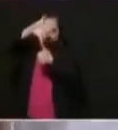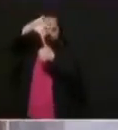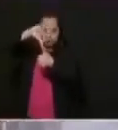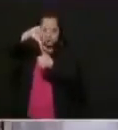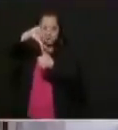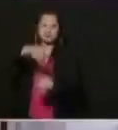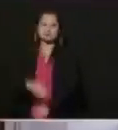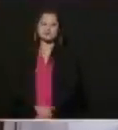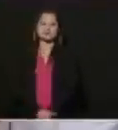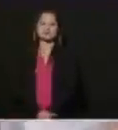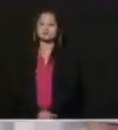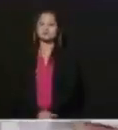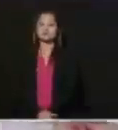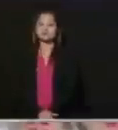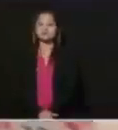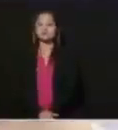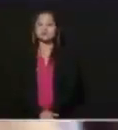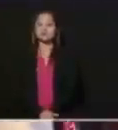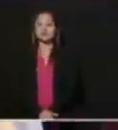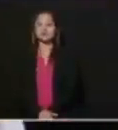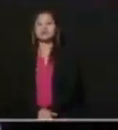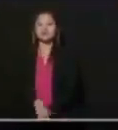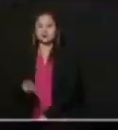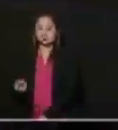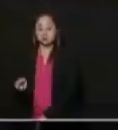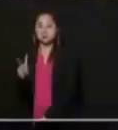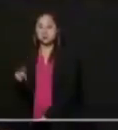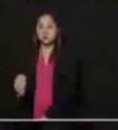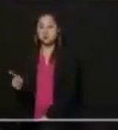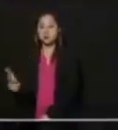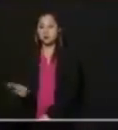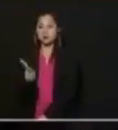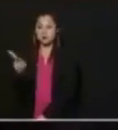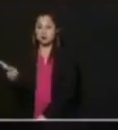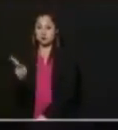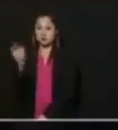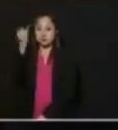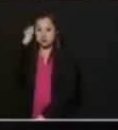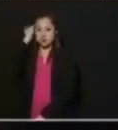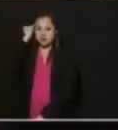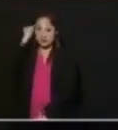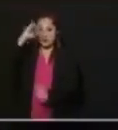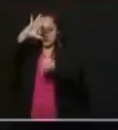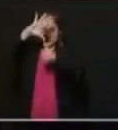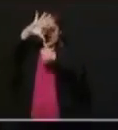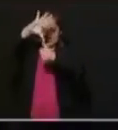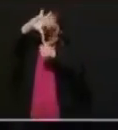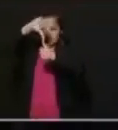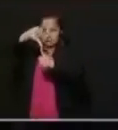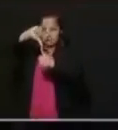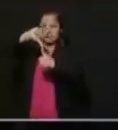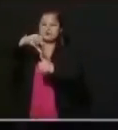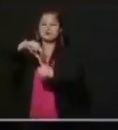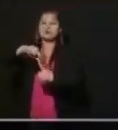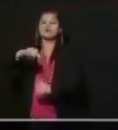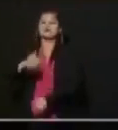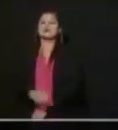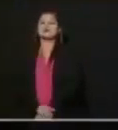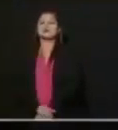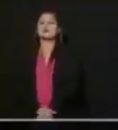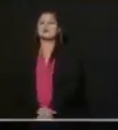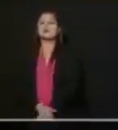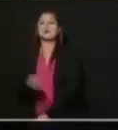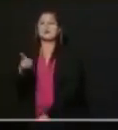pueblos indígenas que están al norte de México, uh-huh. En otro país, digamos. Sí. Y de hecho eran mexicanos. Bueno, pues sí, ya sabemos. Eran de